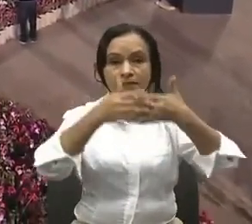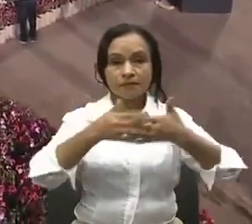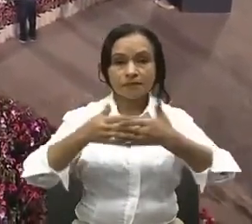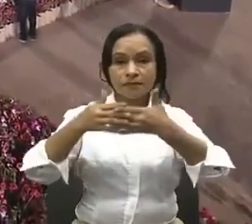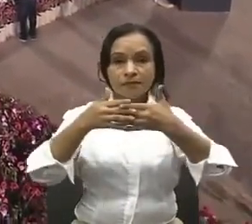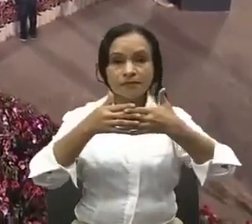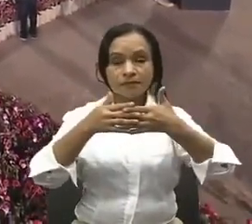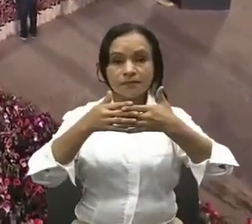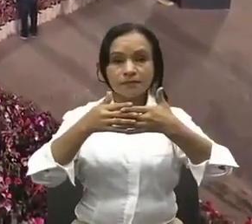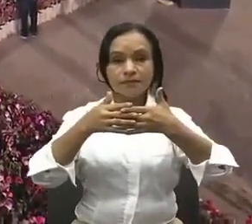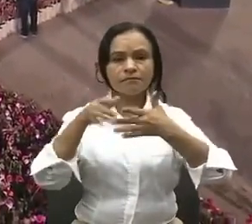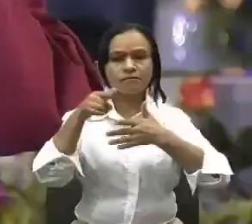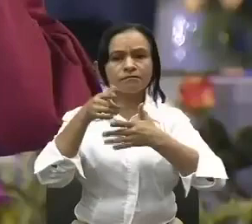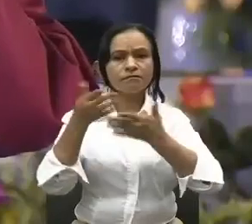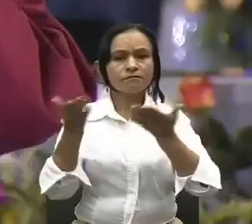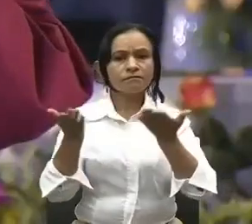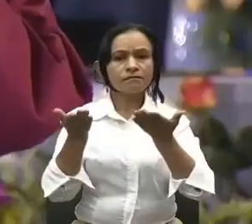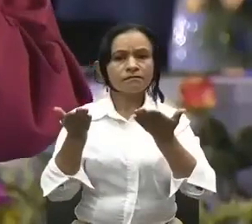que